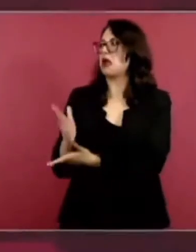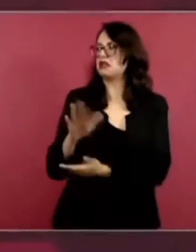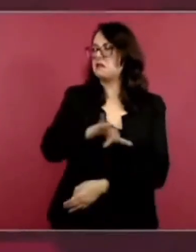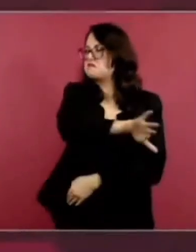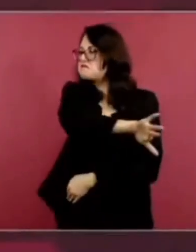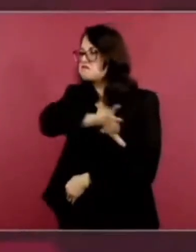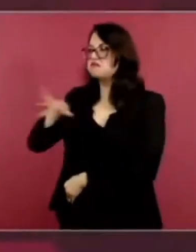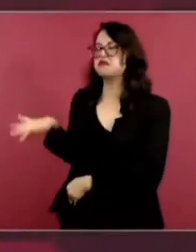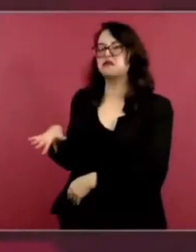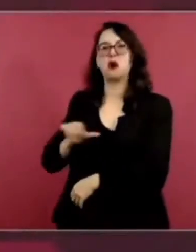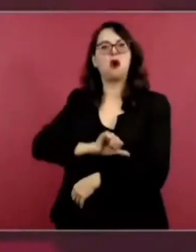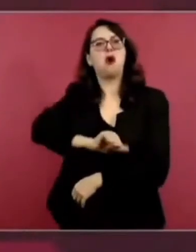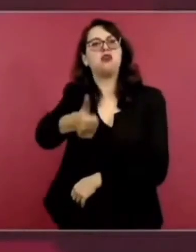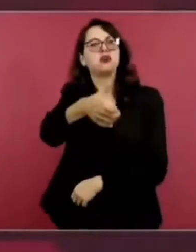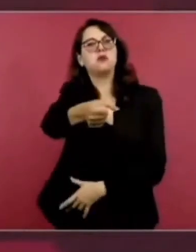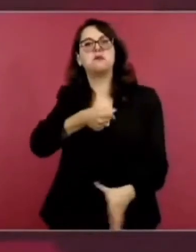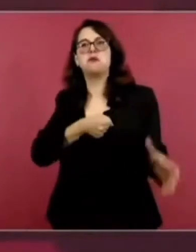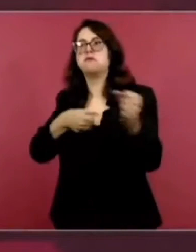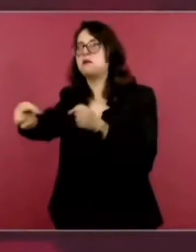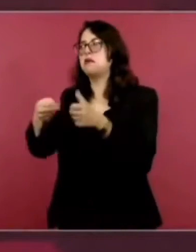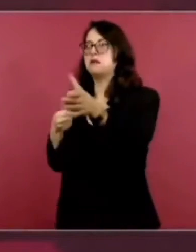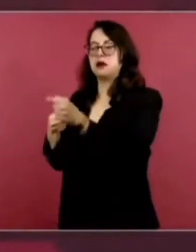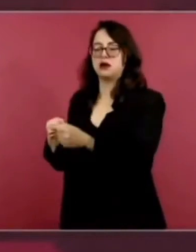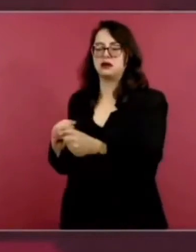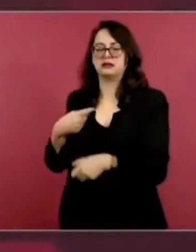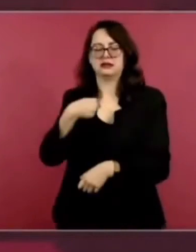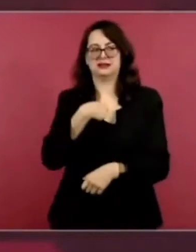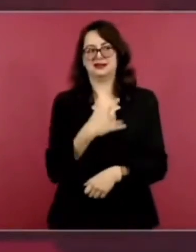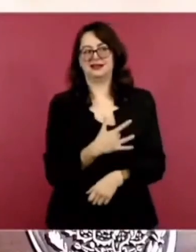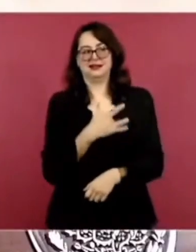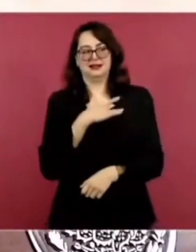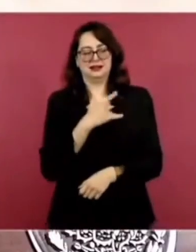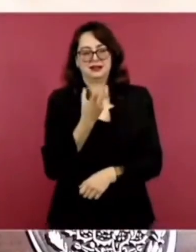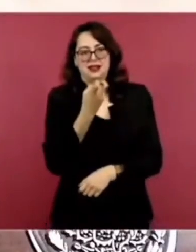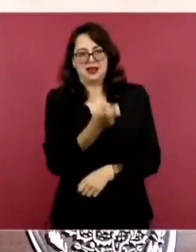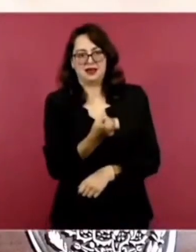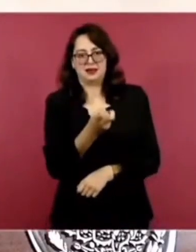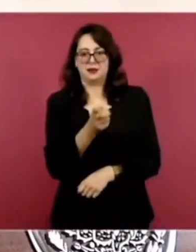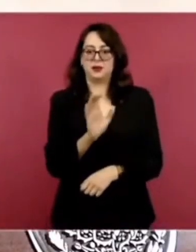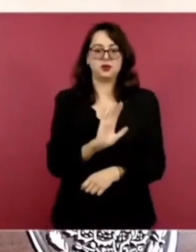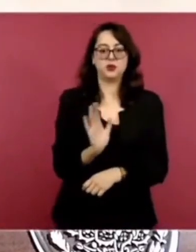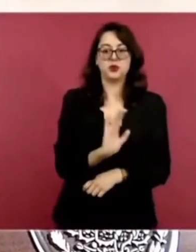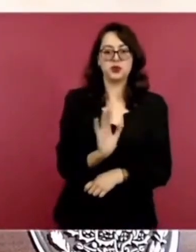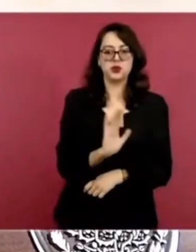cuidara de que fuesen gentes íntegras, ¿no? Rectas,